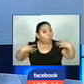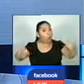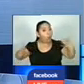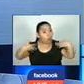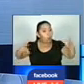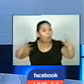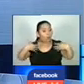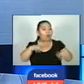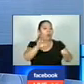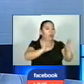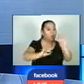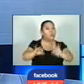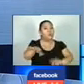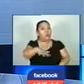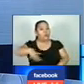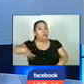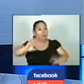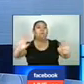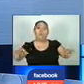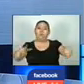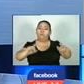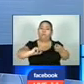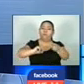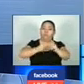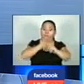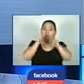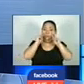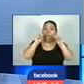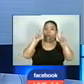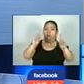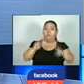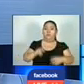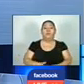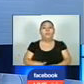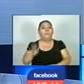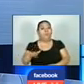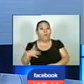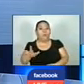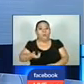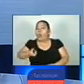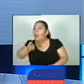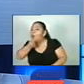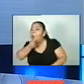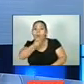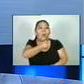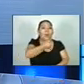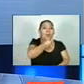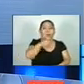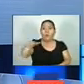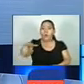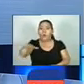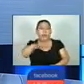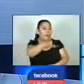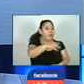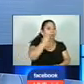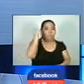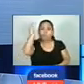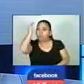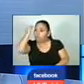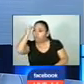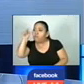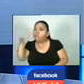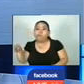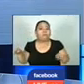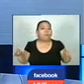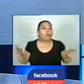temperaturas en algunas zonas. Este cambio será más notable. Por eso, uno de nuestros equipos visitó diversos puntos del país para conocer